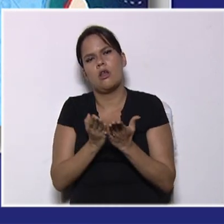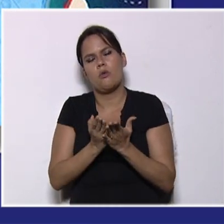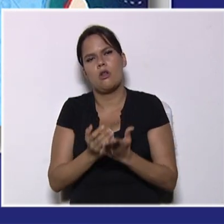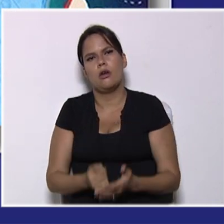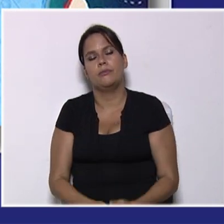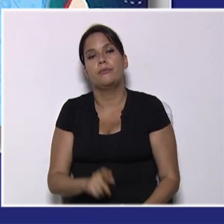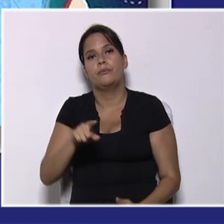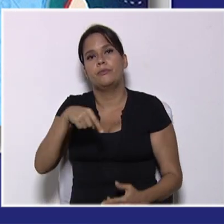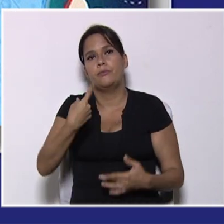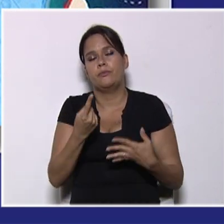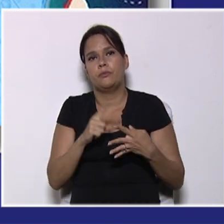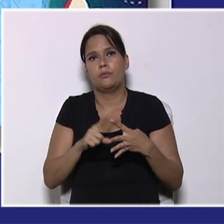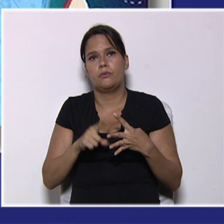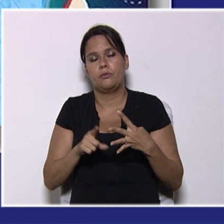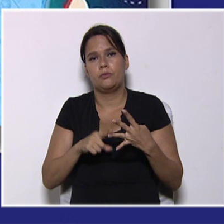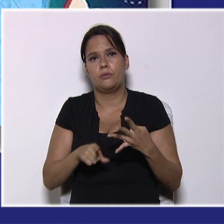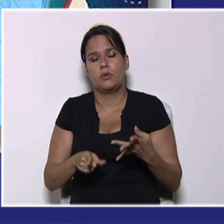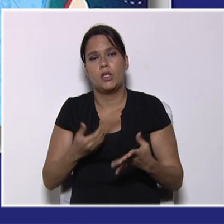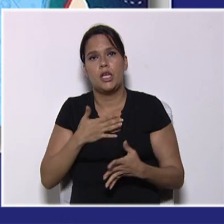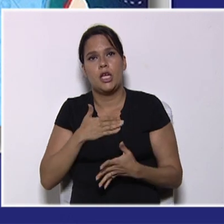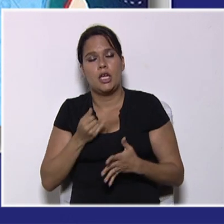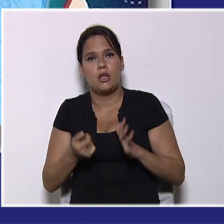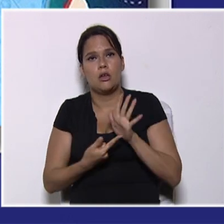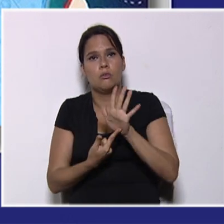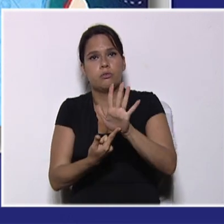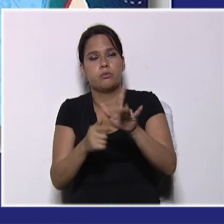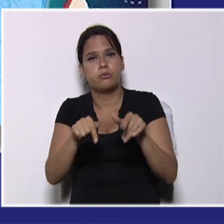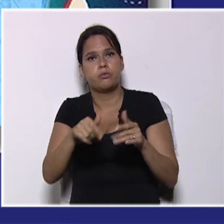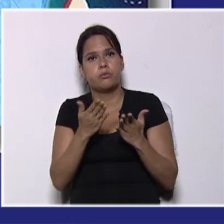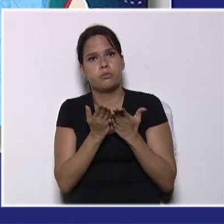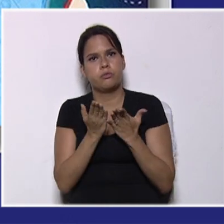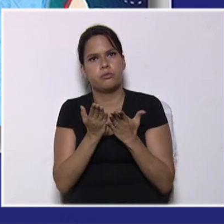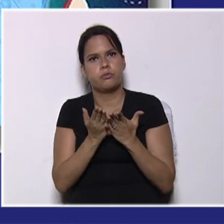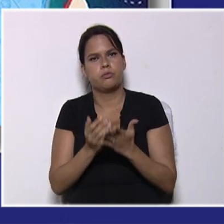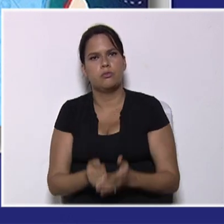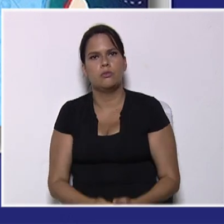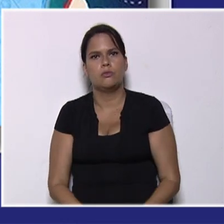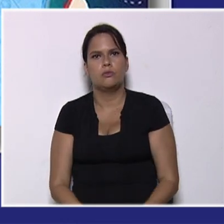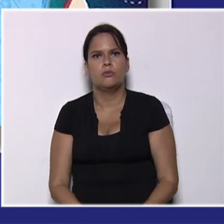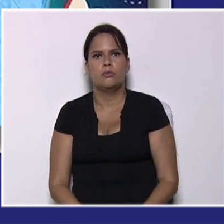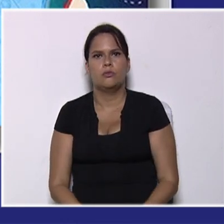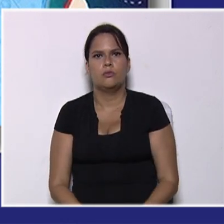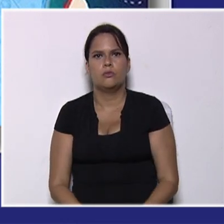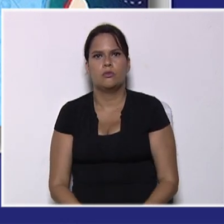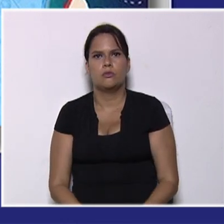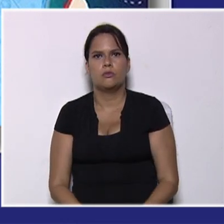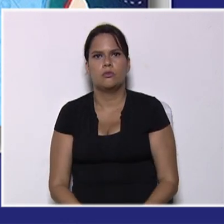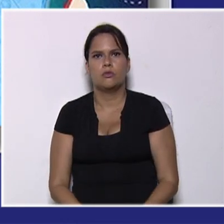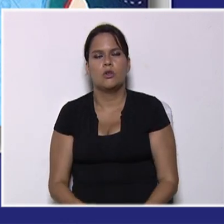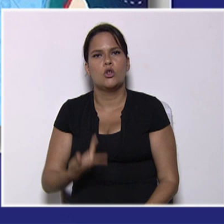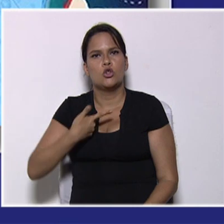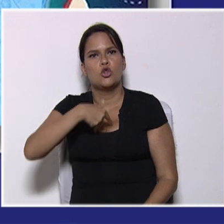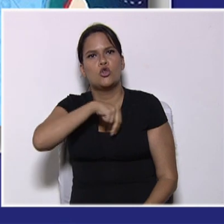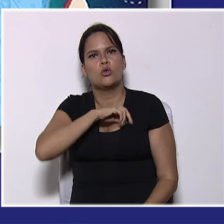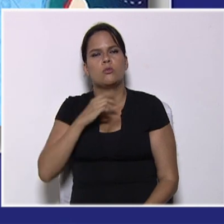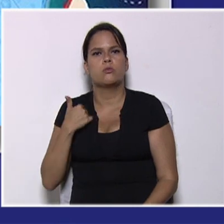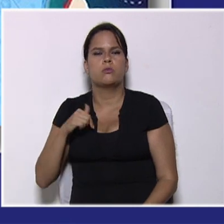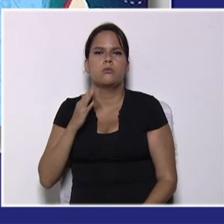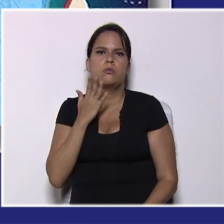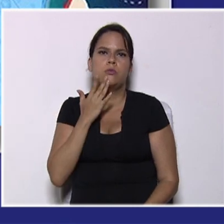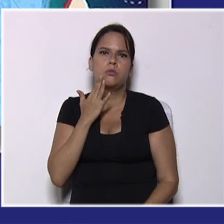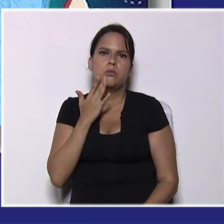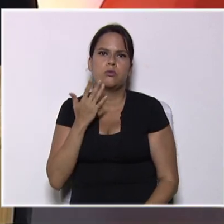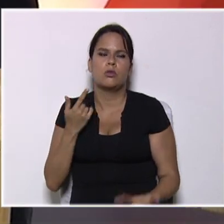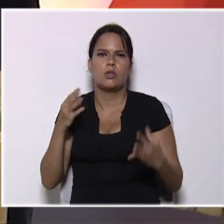bueno, otra de las cosas, Omaira, que quiero que mostremos acá a los estudiantes es lo siguiente. Fíjense, nosotros tenemos, por ejemplo, lo que les estaba